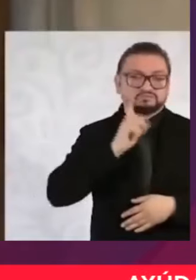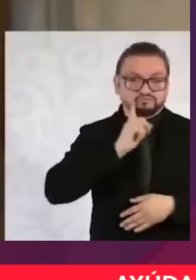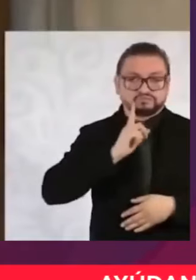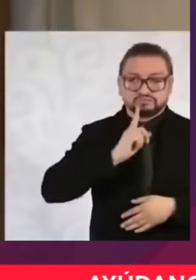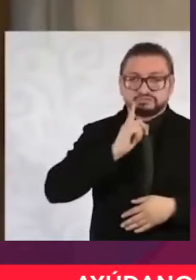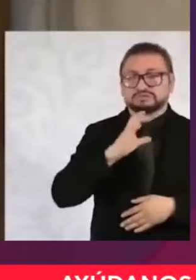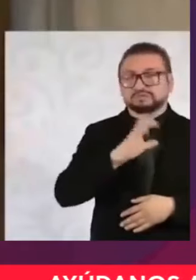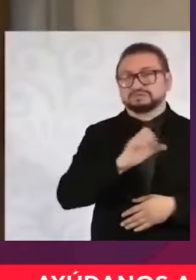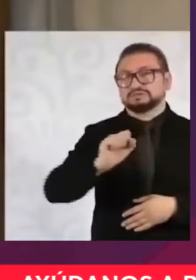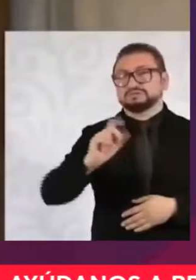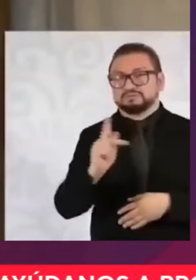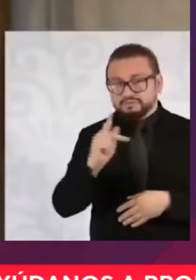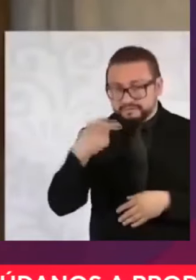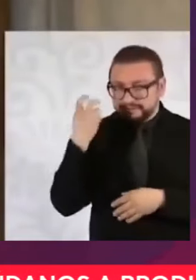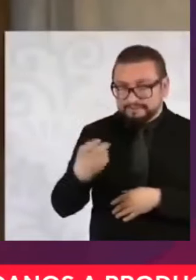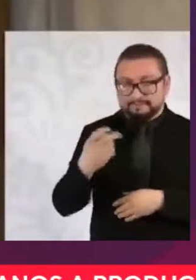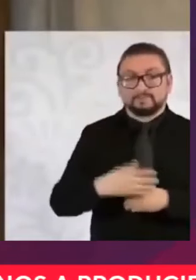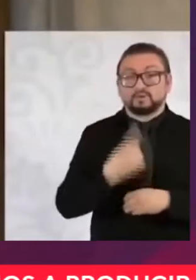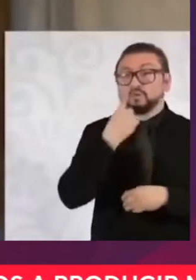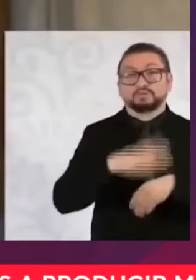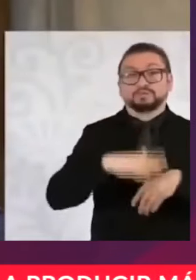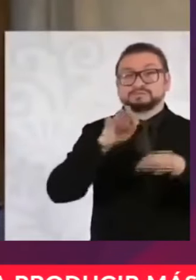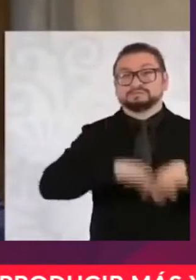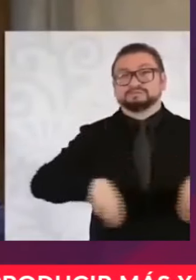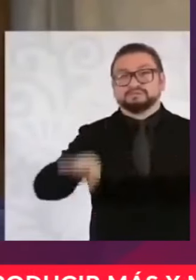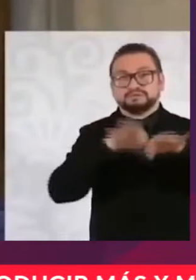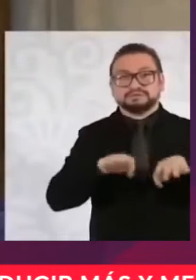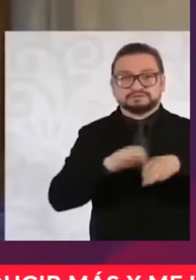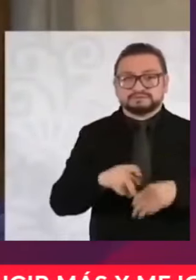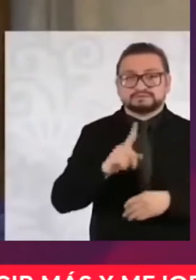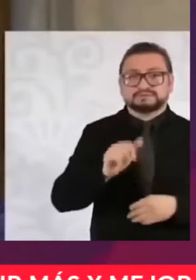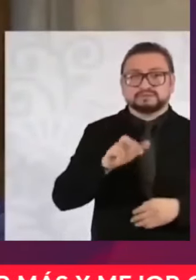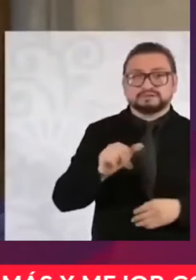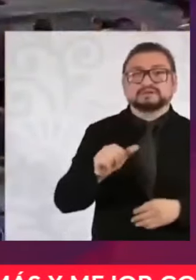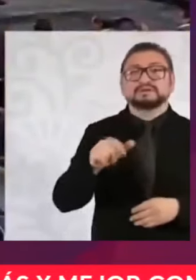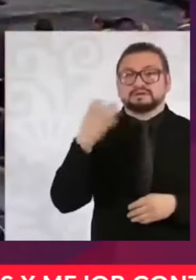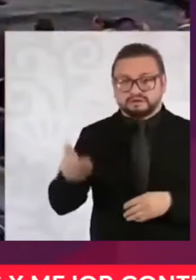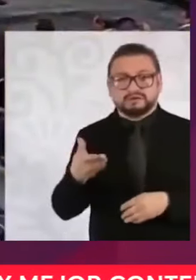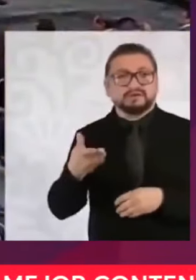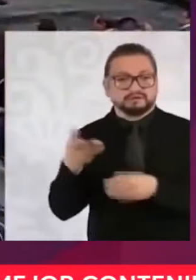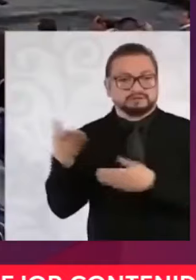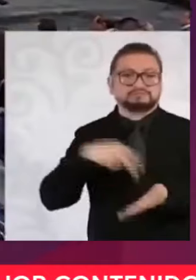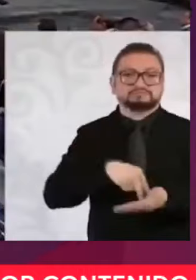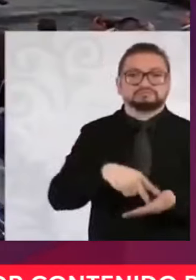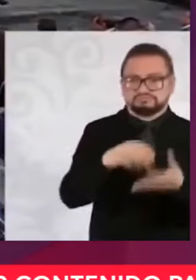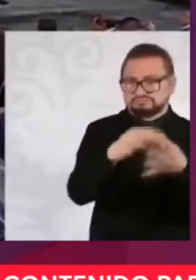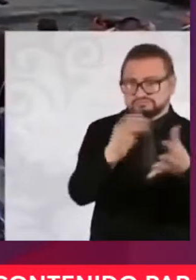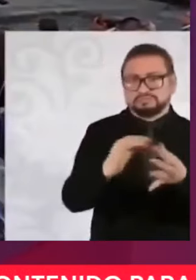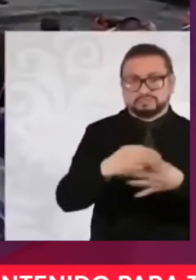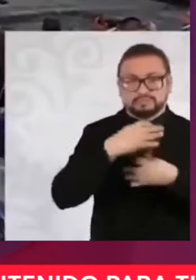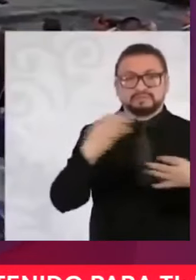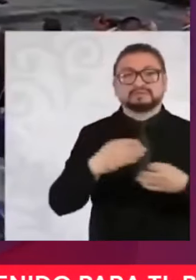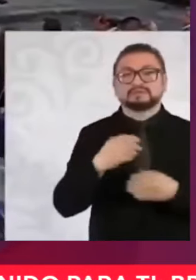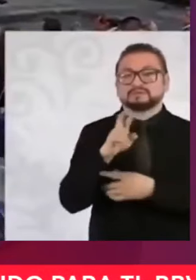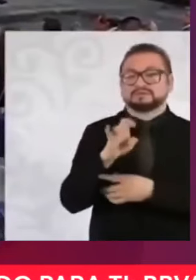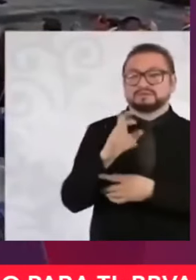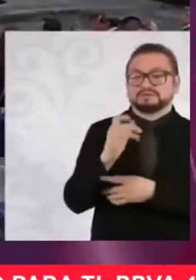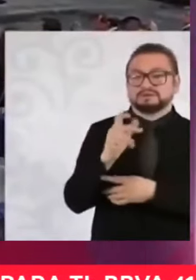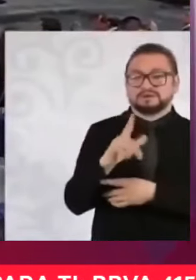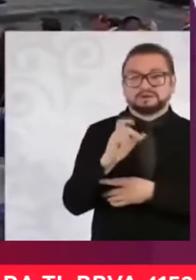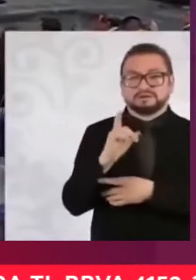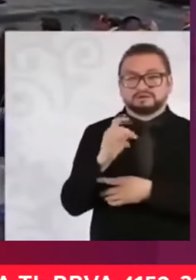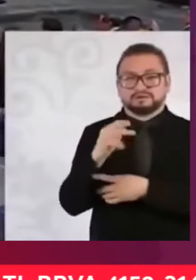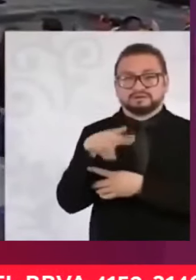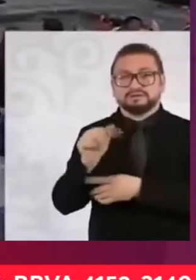Sheinbaum. Uno de los más importantes lo hizo Sara, por eso va a tener uso de la palabra en un momento más. También estuvo Royal